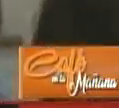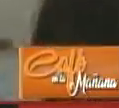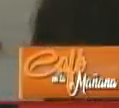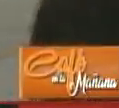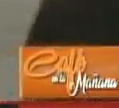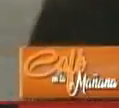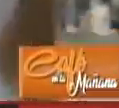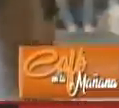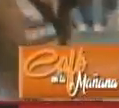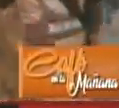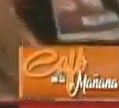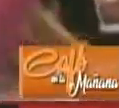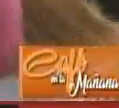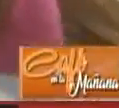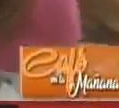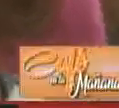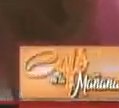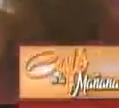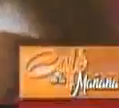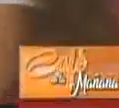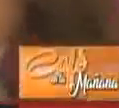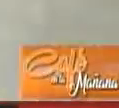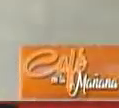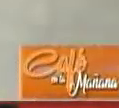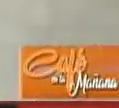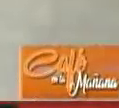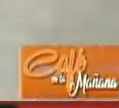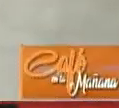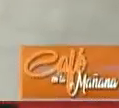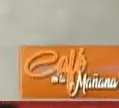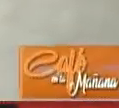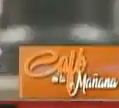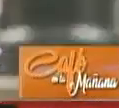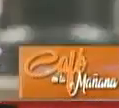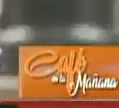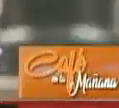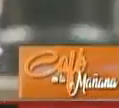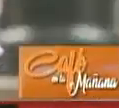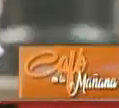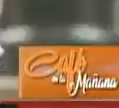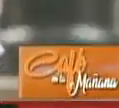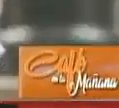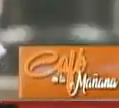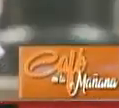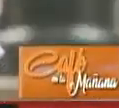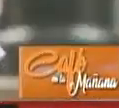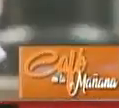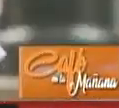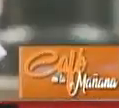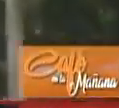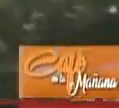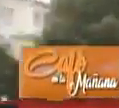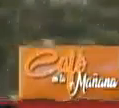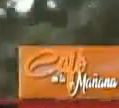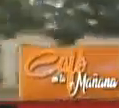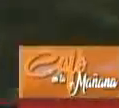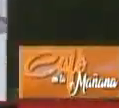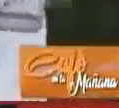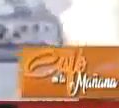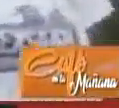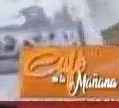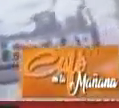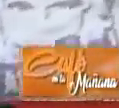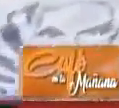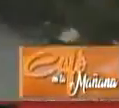que es Venezuela. Acabaremos con tanta maldad. Y yo estoy segura de esto, porque ustedes, pueblo venezolano, me hace saber que